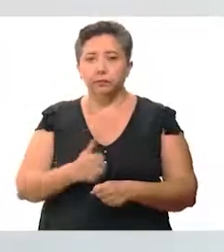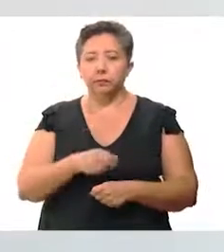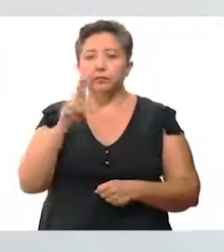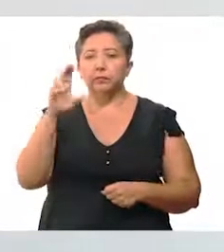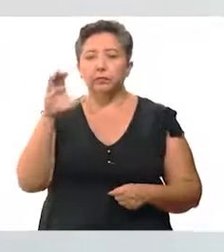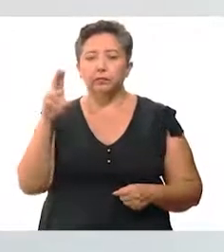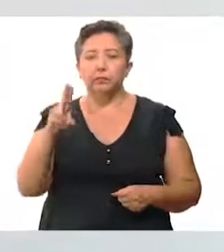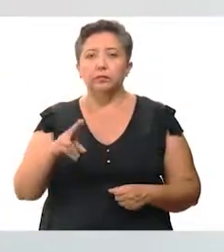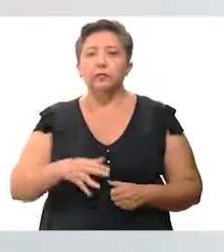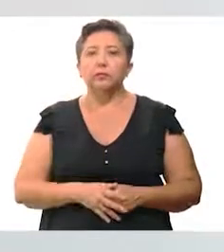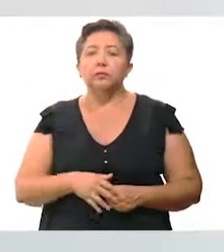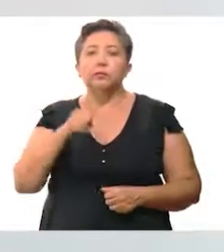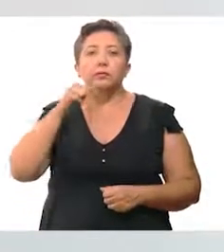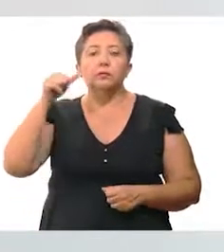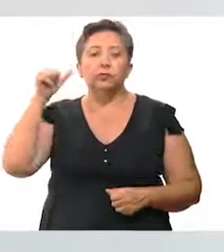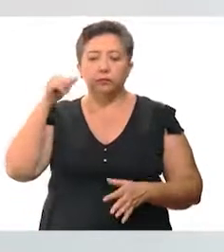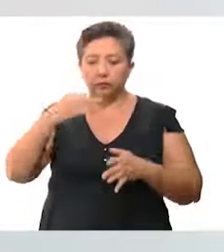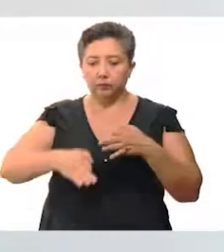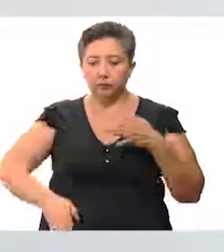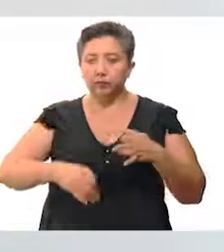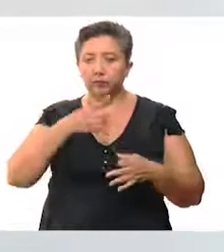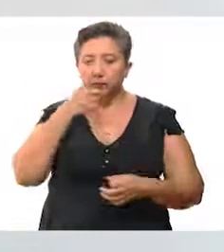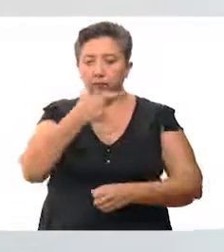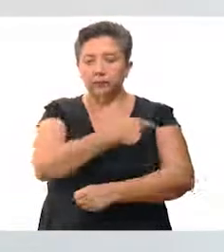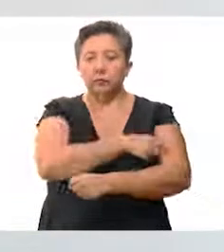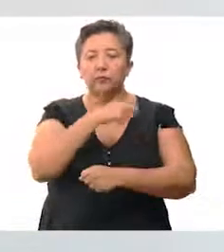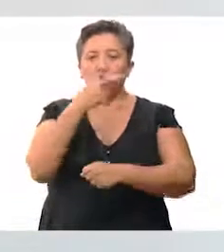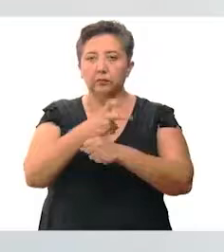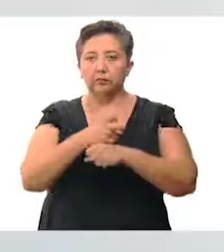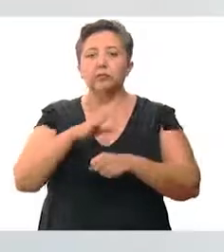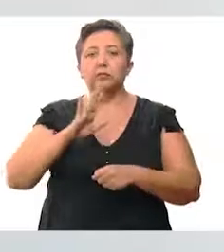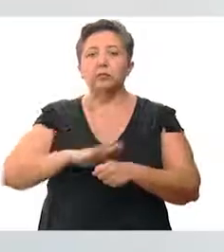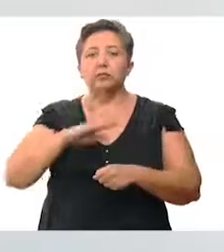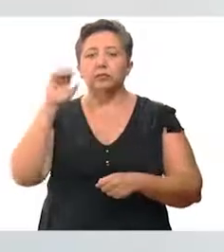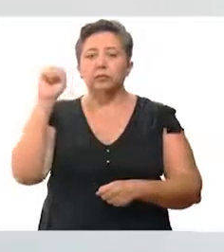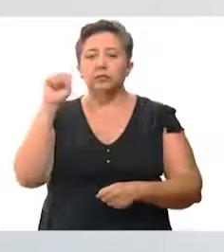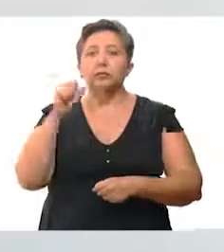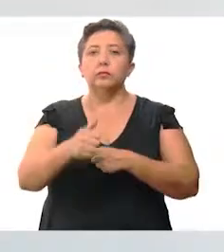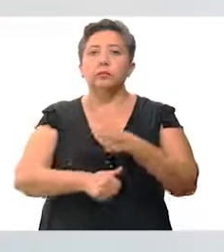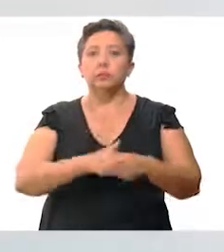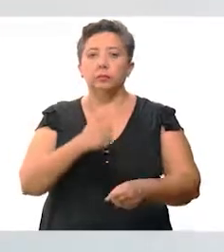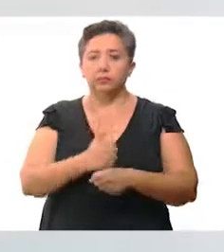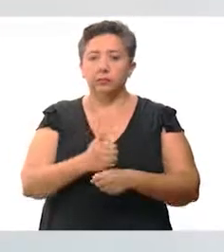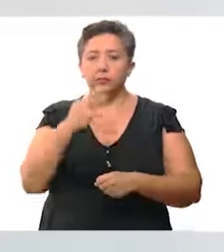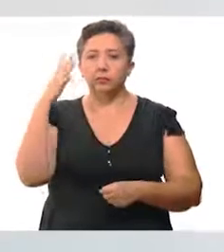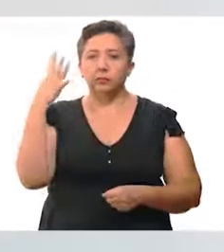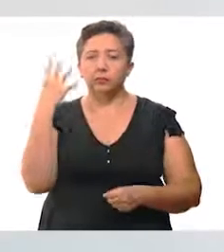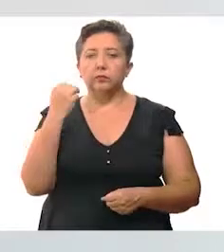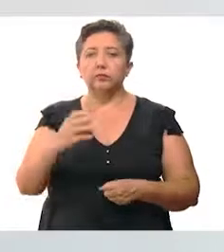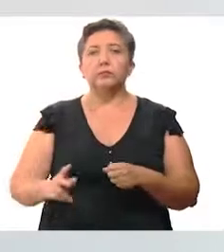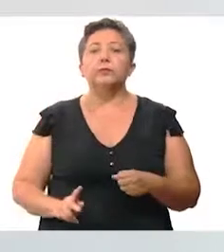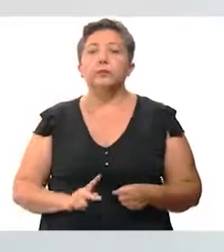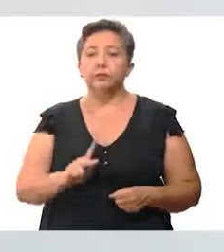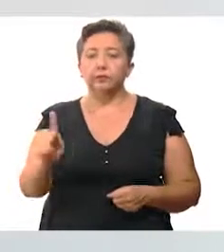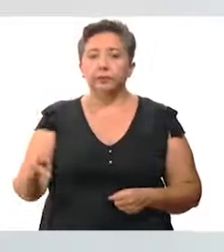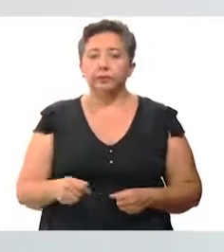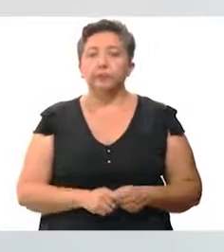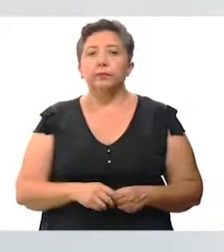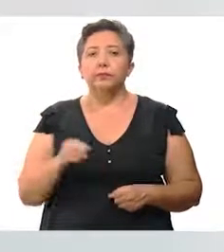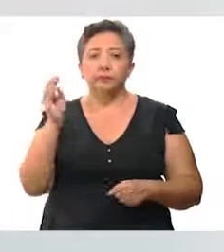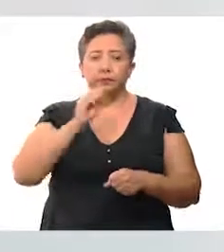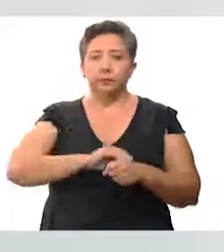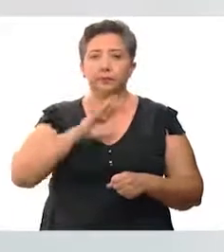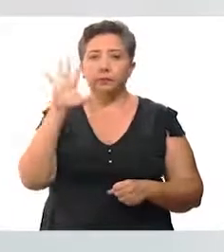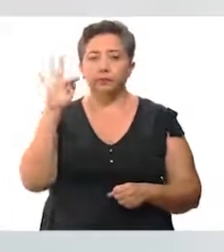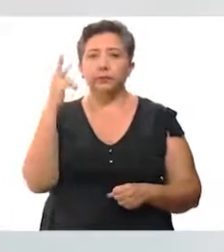en Ucú. Ayer concluyó la aplicación de segunda dosis a mayores de 60 años en 59 municipios, que se suman